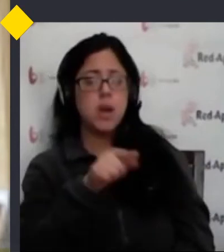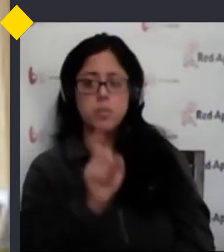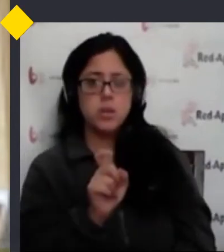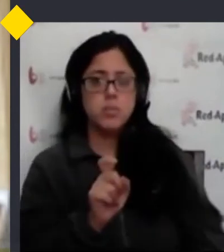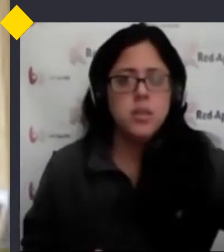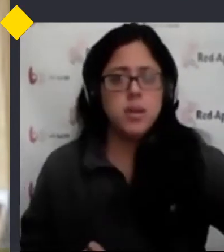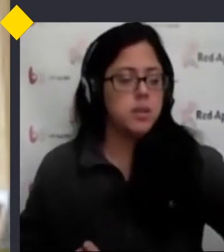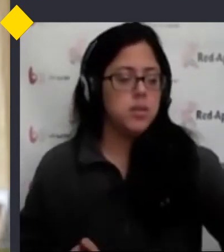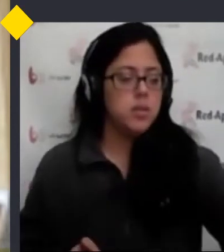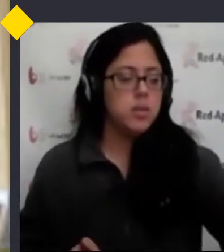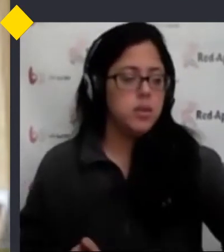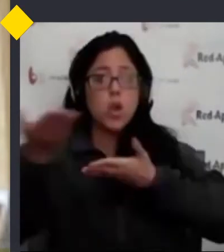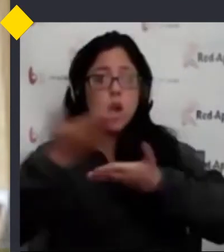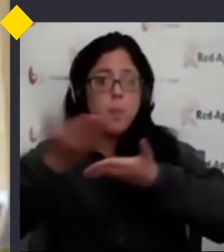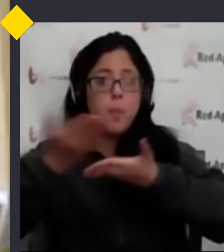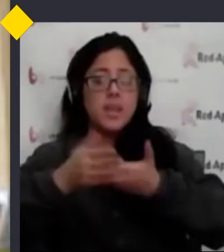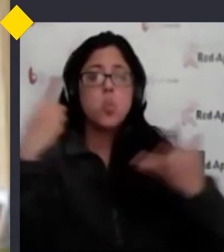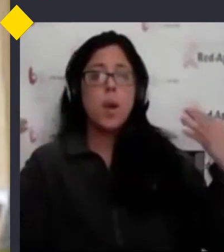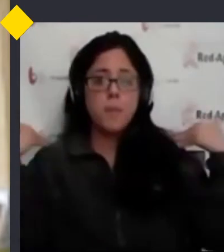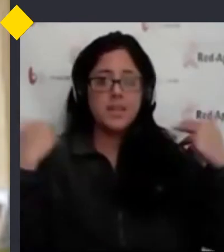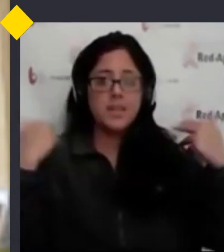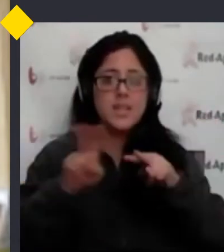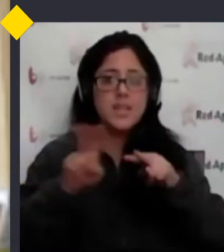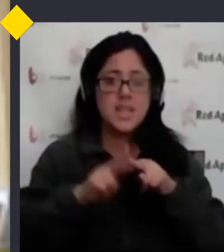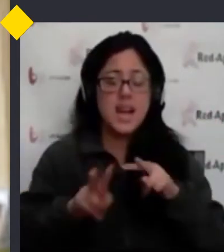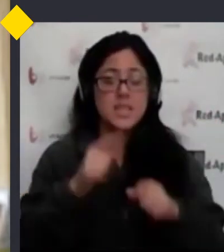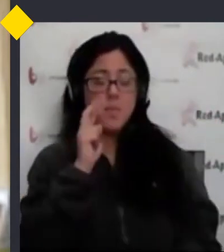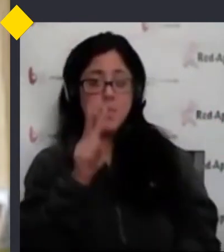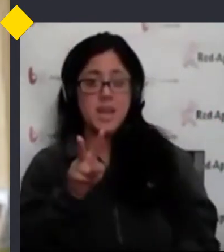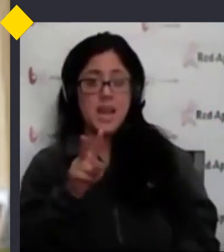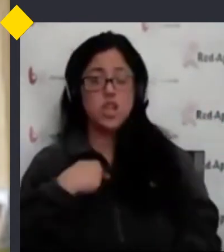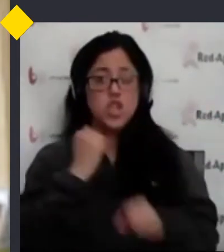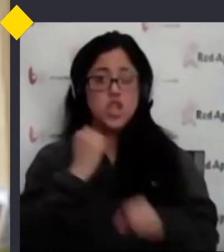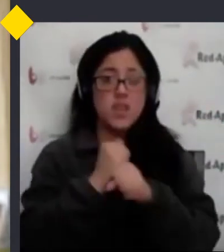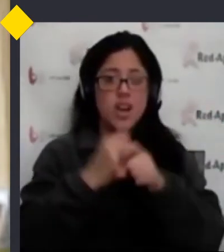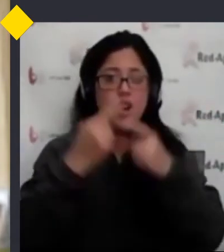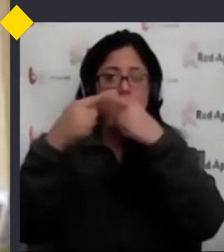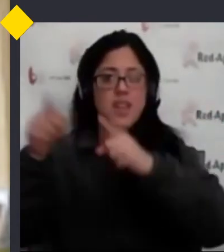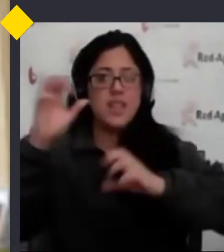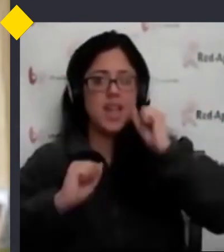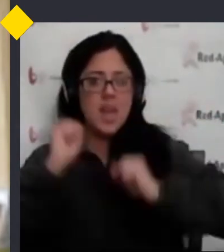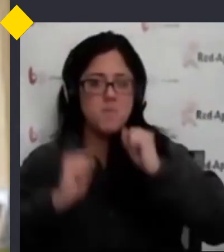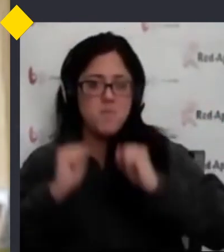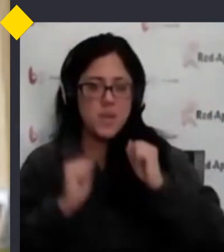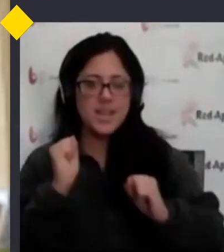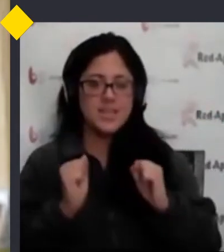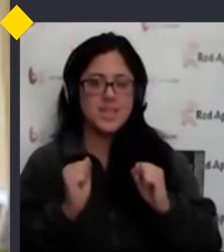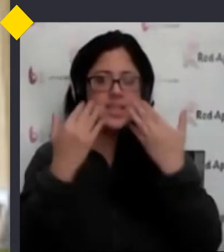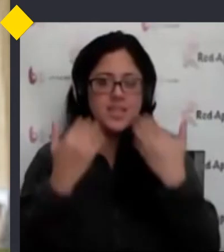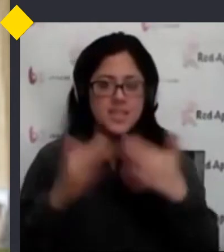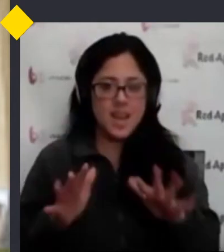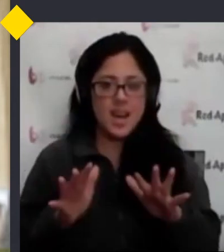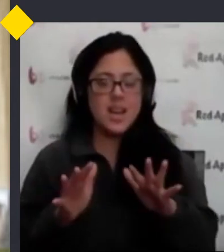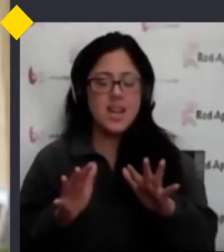qué prácticas se hacen. Yo quería decir que, mira, yo he trabajado en distintas empresas, en distintas industrias, y la verdad es que